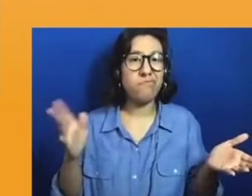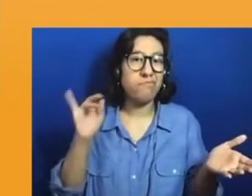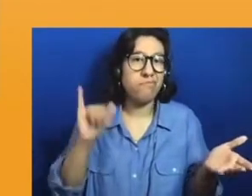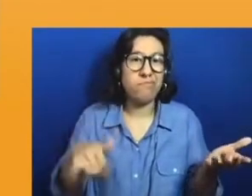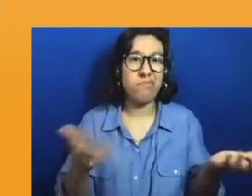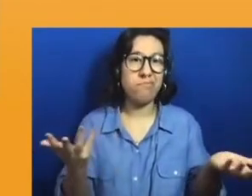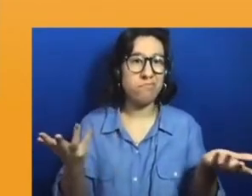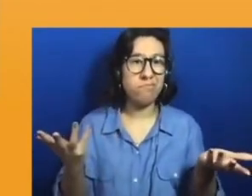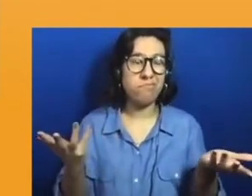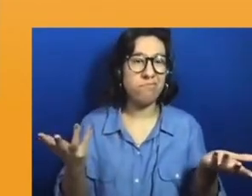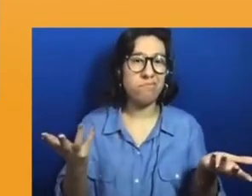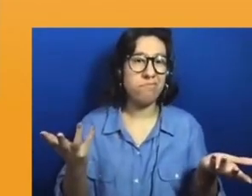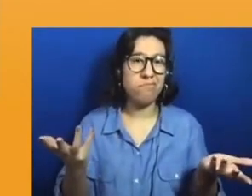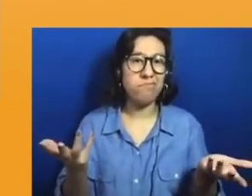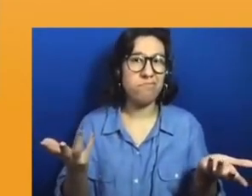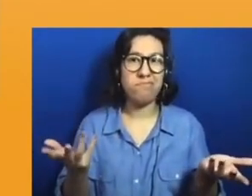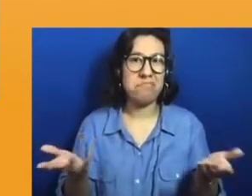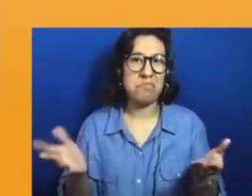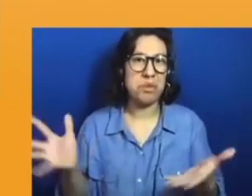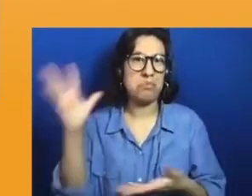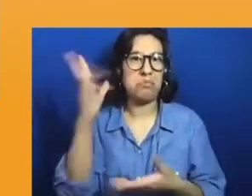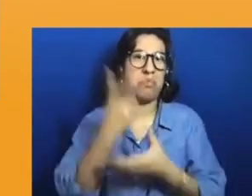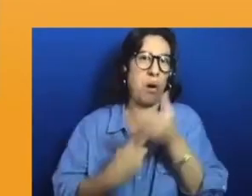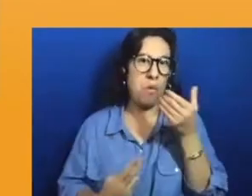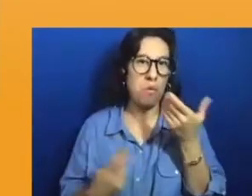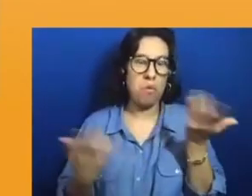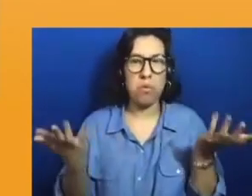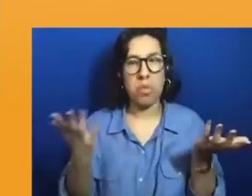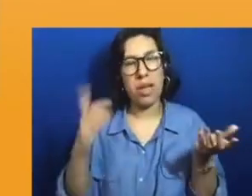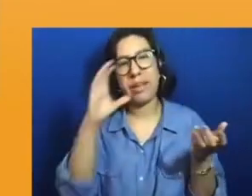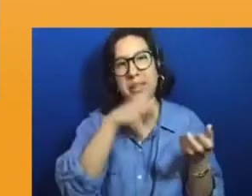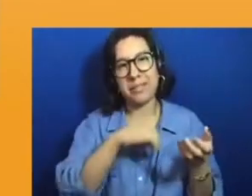o femenino y masculino, simplemente es combinado.